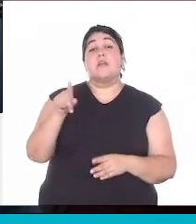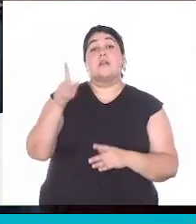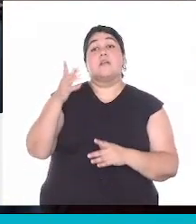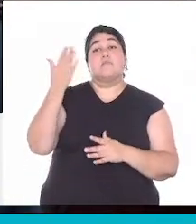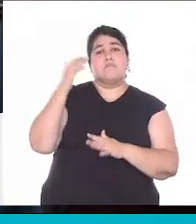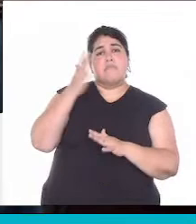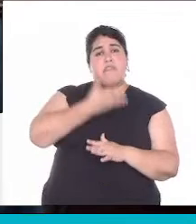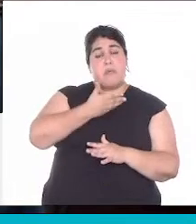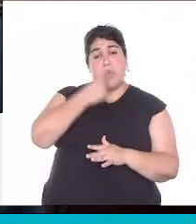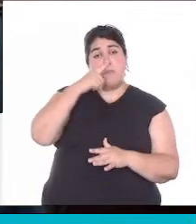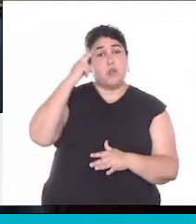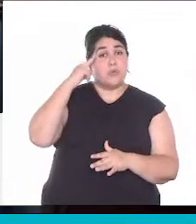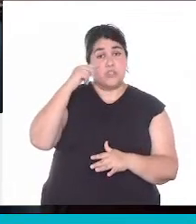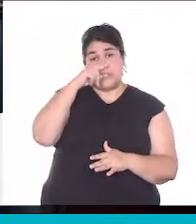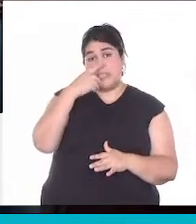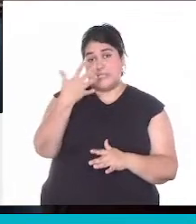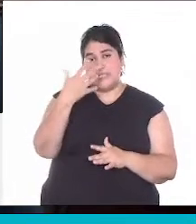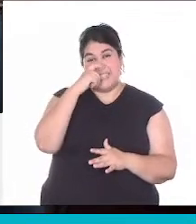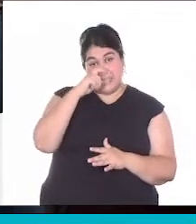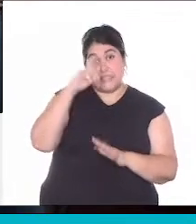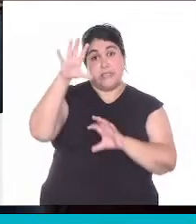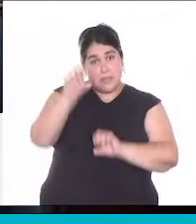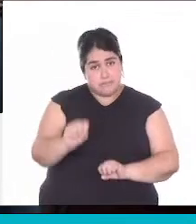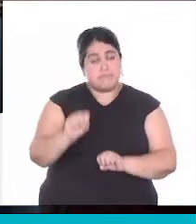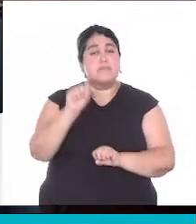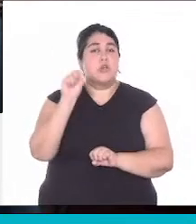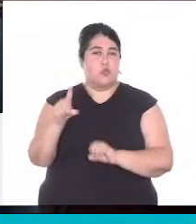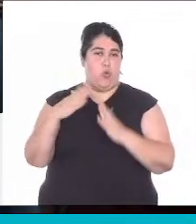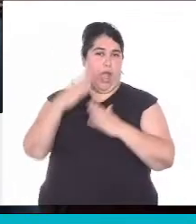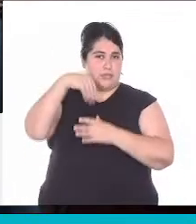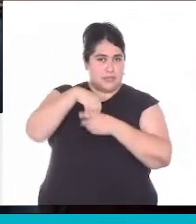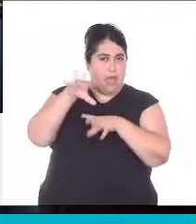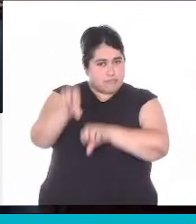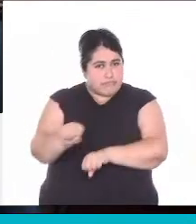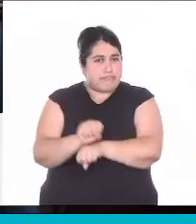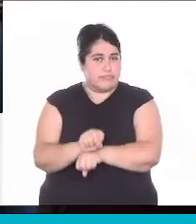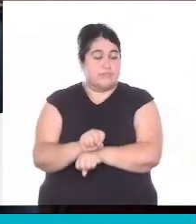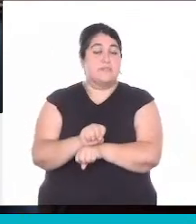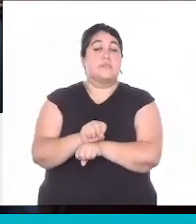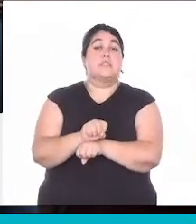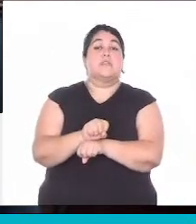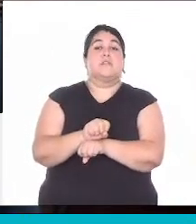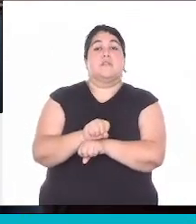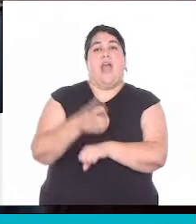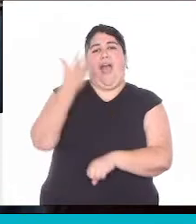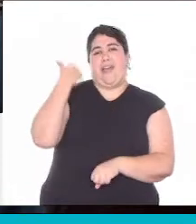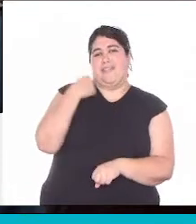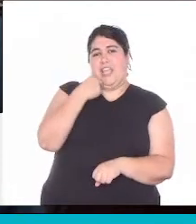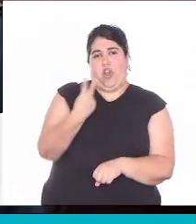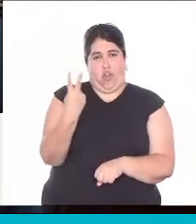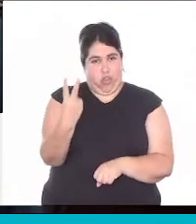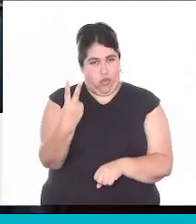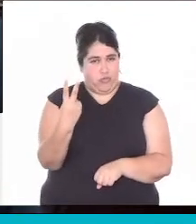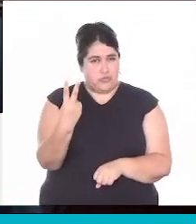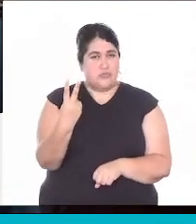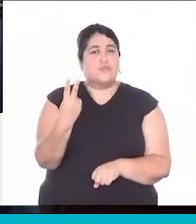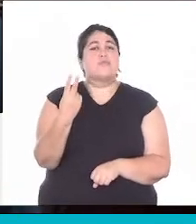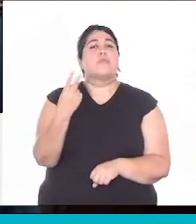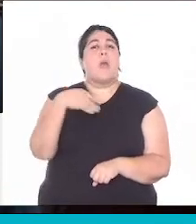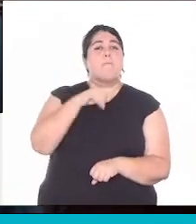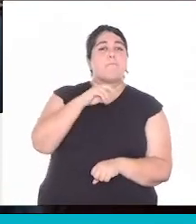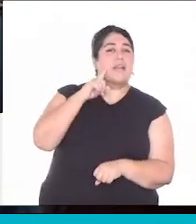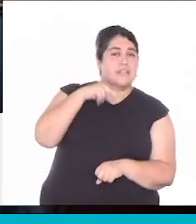febrero de 1977 en su domicilio. Tenía dos hijos en ese momento, Martina